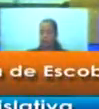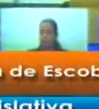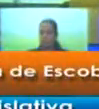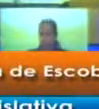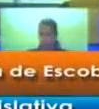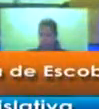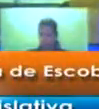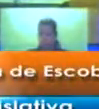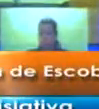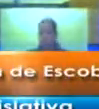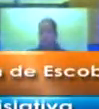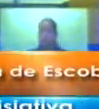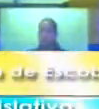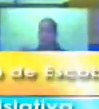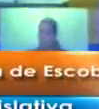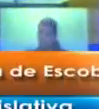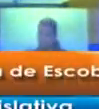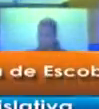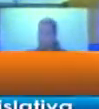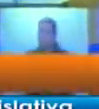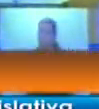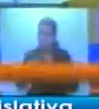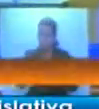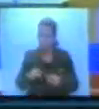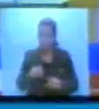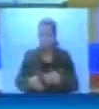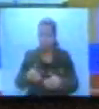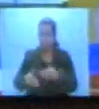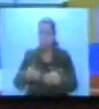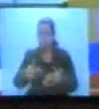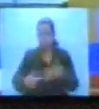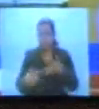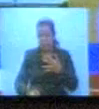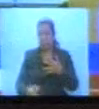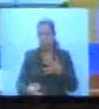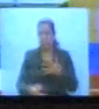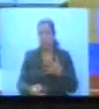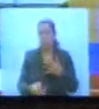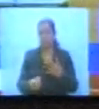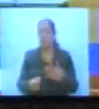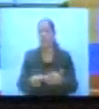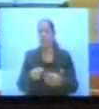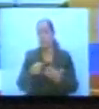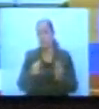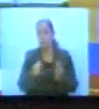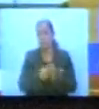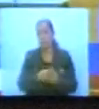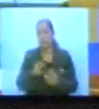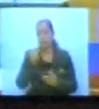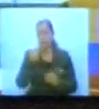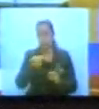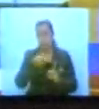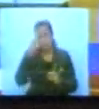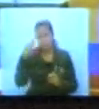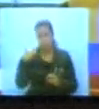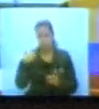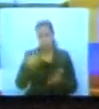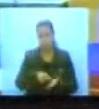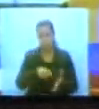declara que sí hay lugar a formación de causa en el caso de la